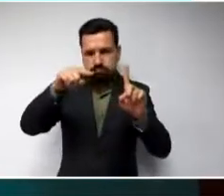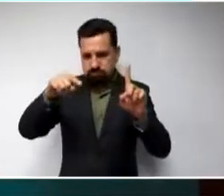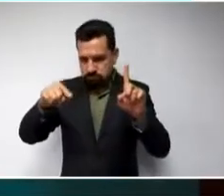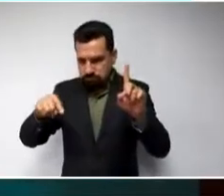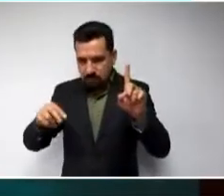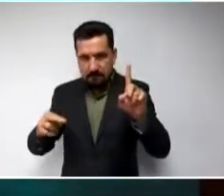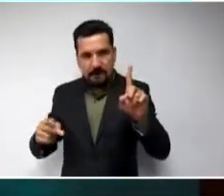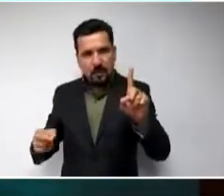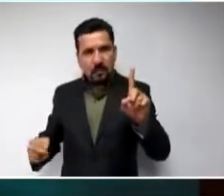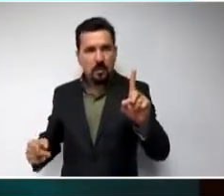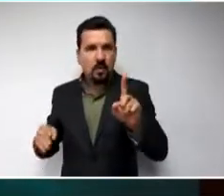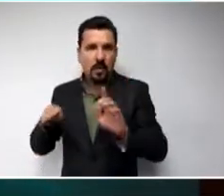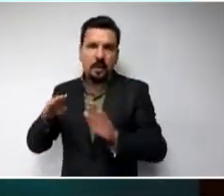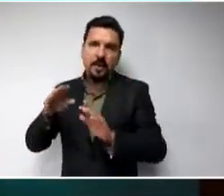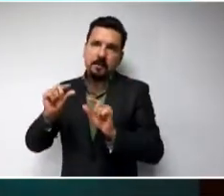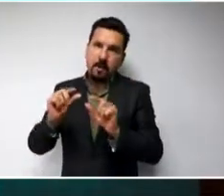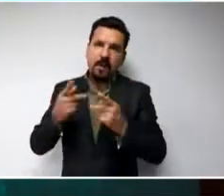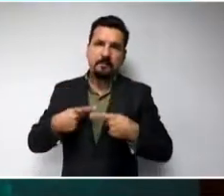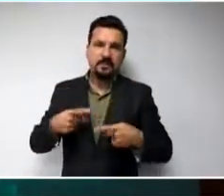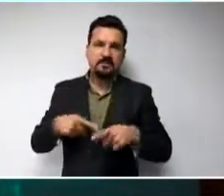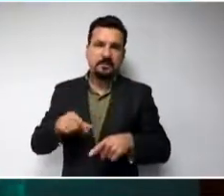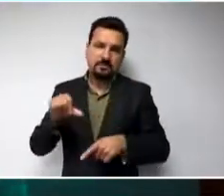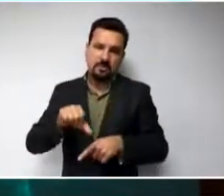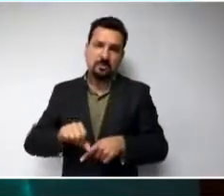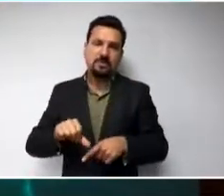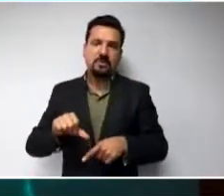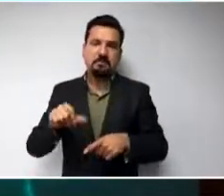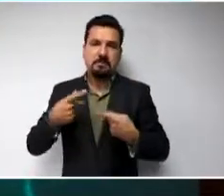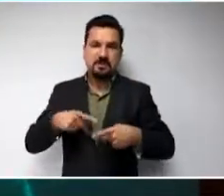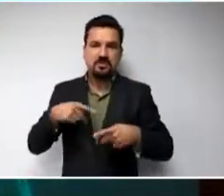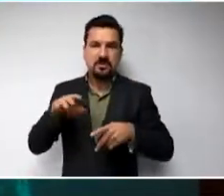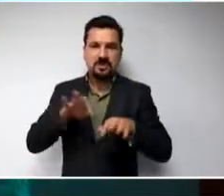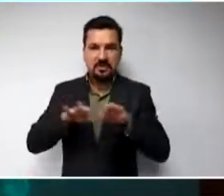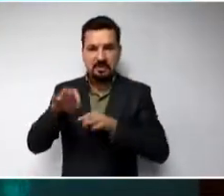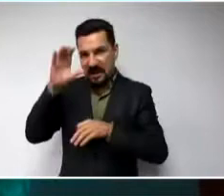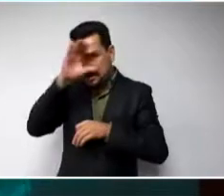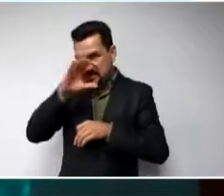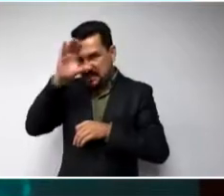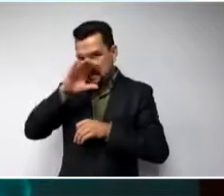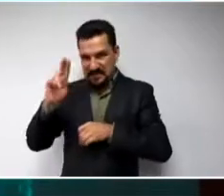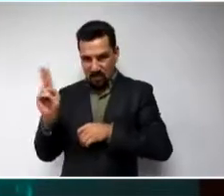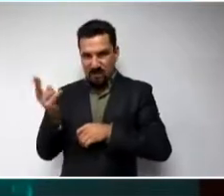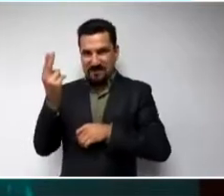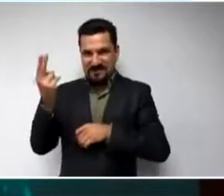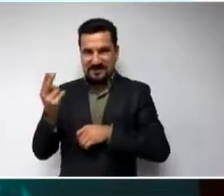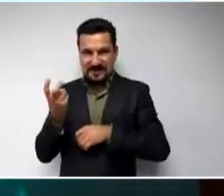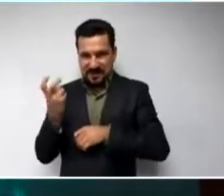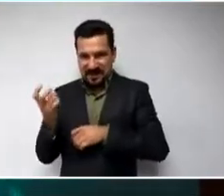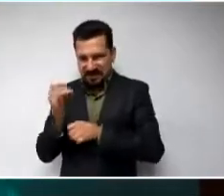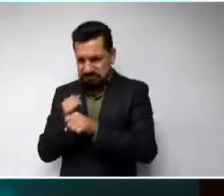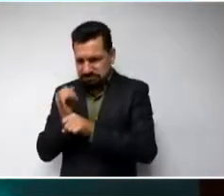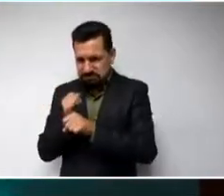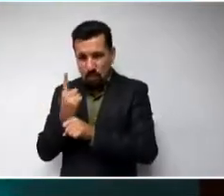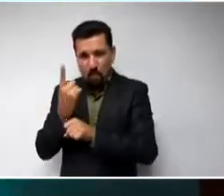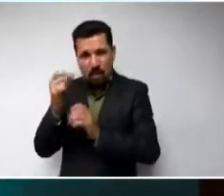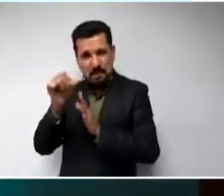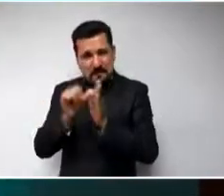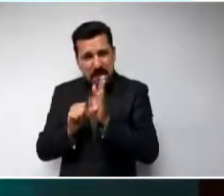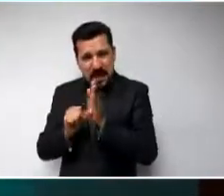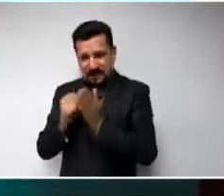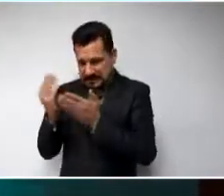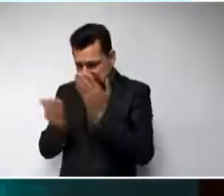pandemia hoy científicos académicos después de más de un mes de